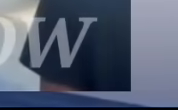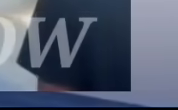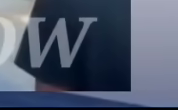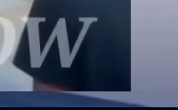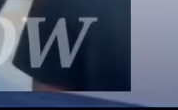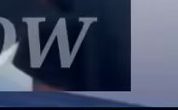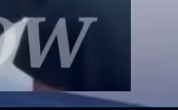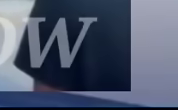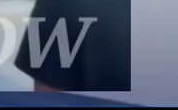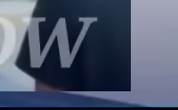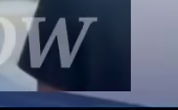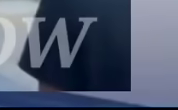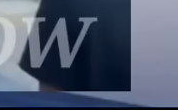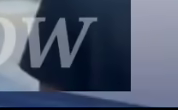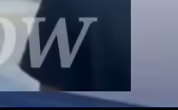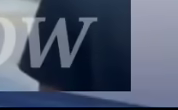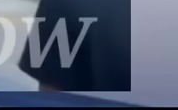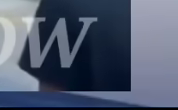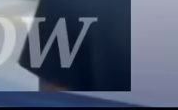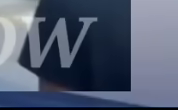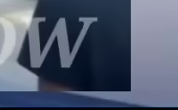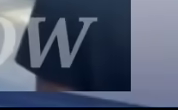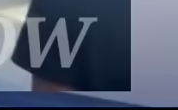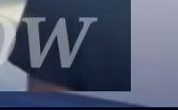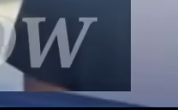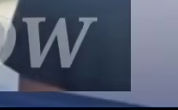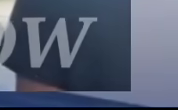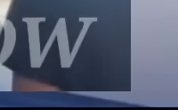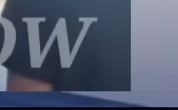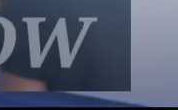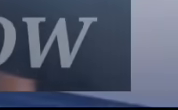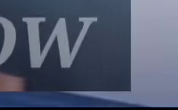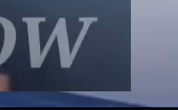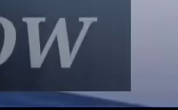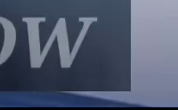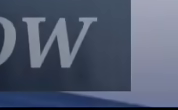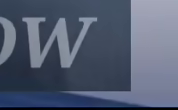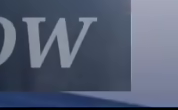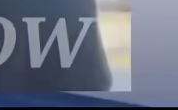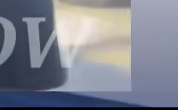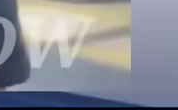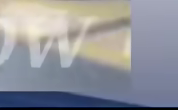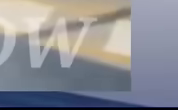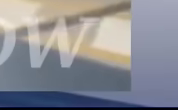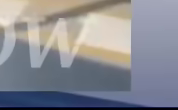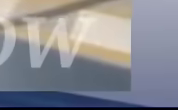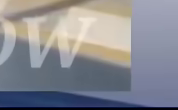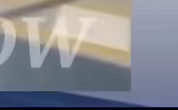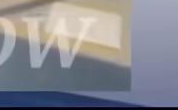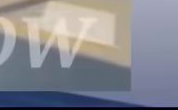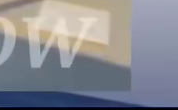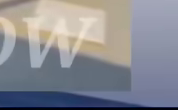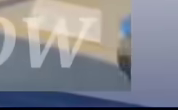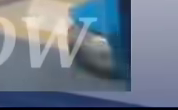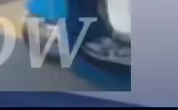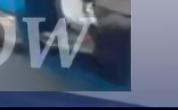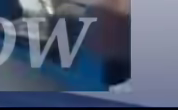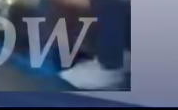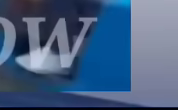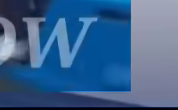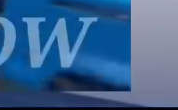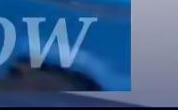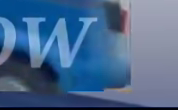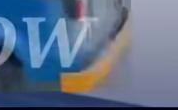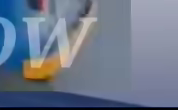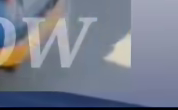lo adjunta y uno lo identifica. Mira, fue fulano y fulano. Repíteme el nombre de él completo, el nombre de él. Javier Guzmán Bueno. ¿Cómo le